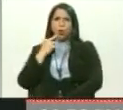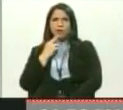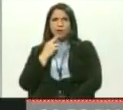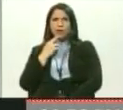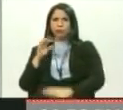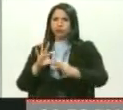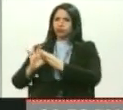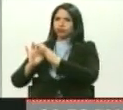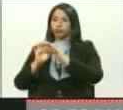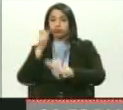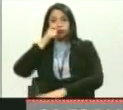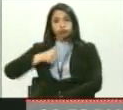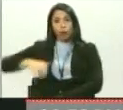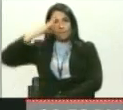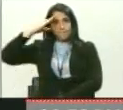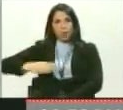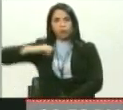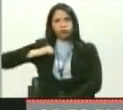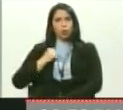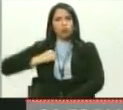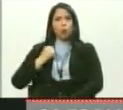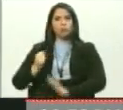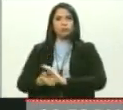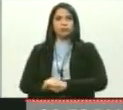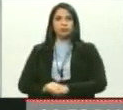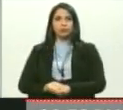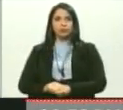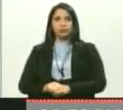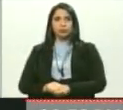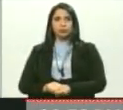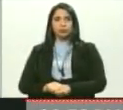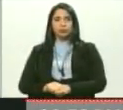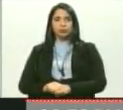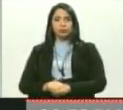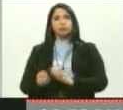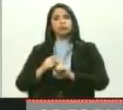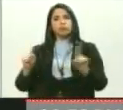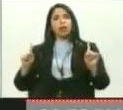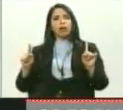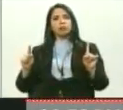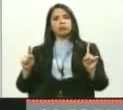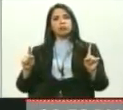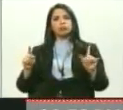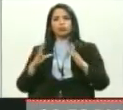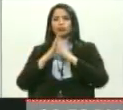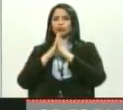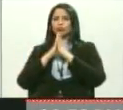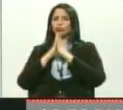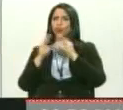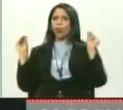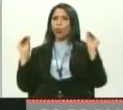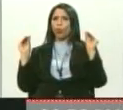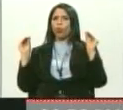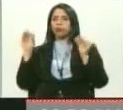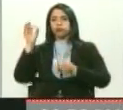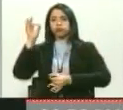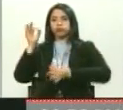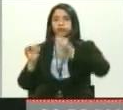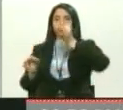unión cívico-militar-policial para poner todo en su justo